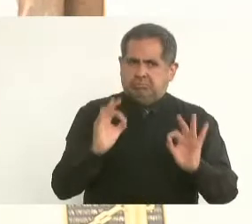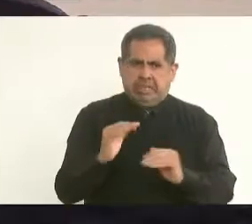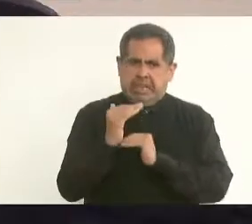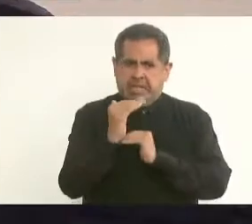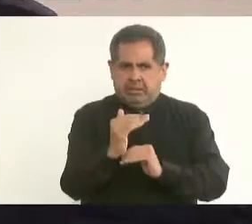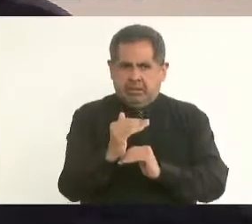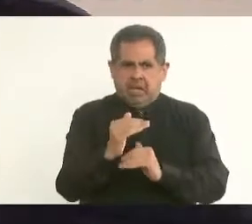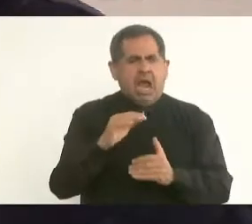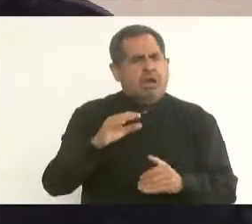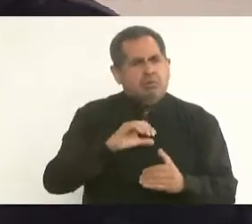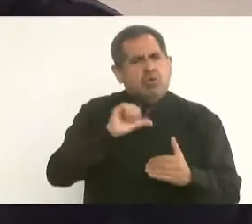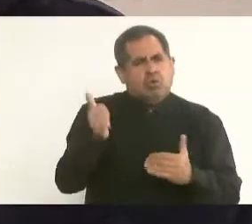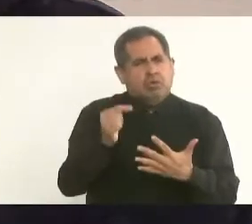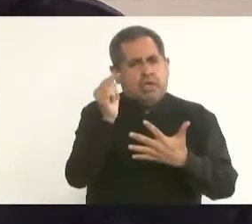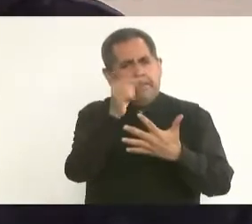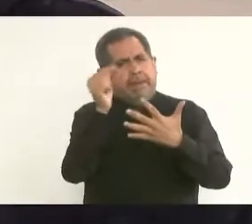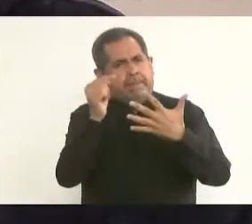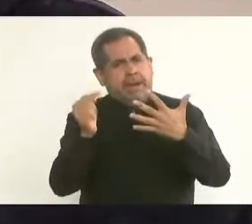otras prestaciones,